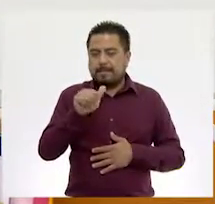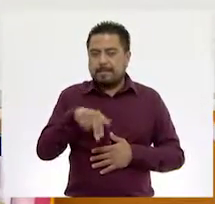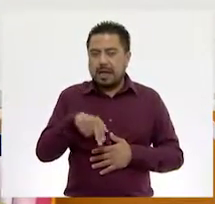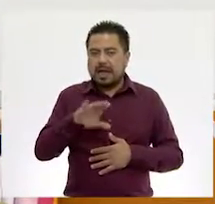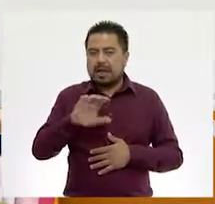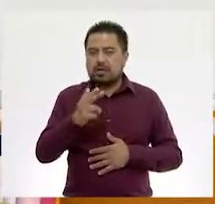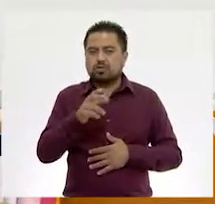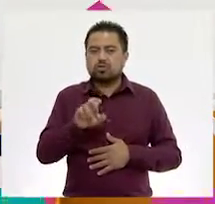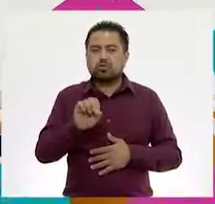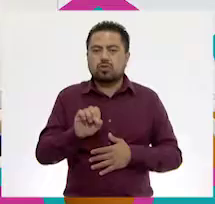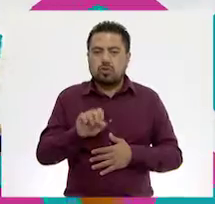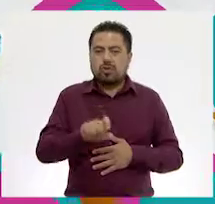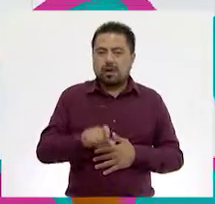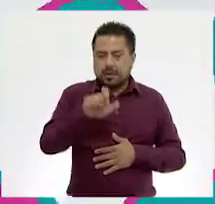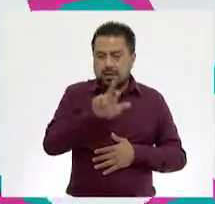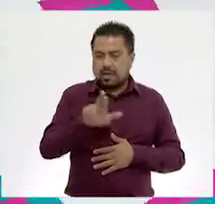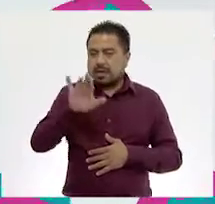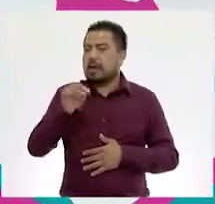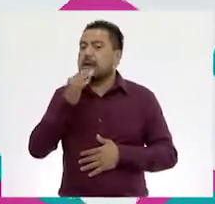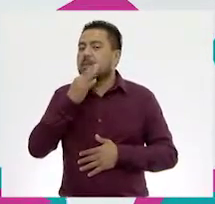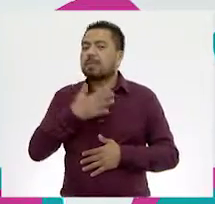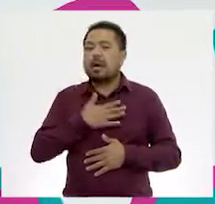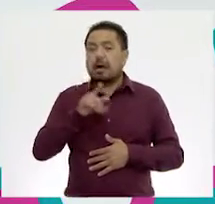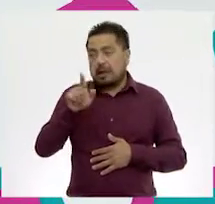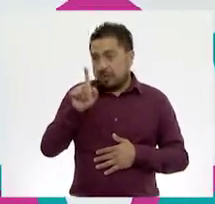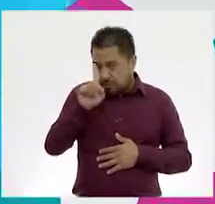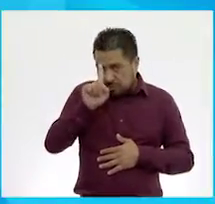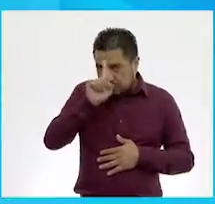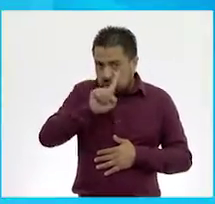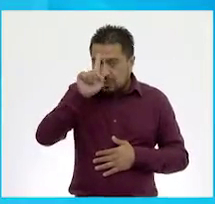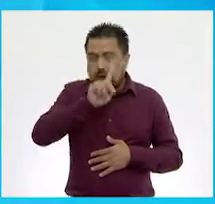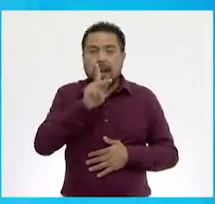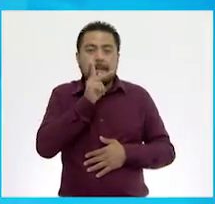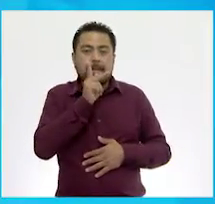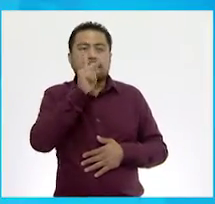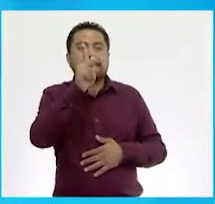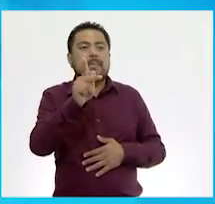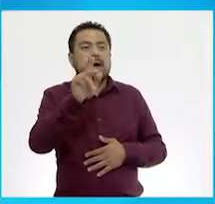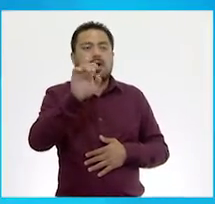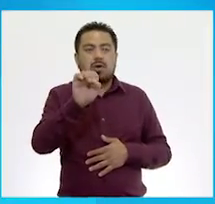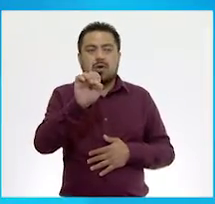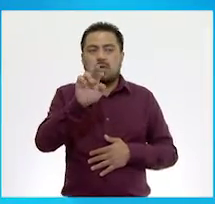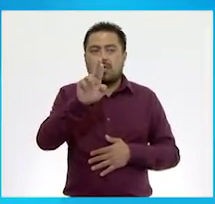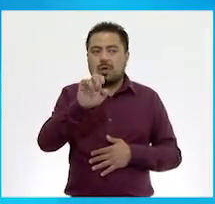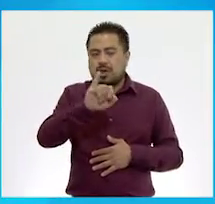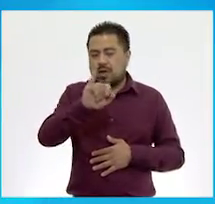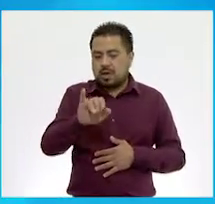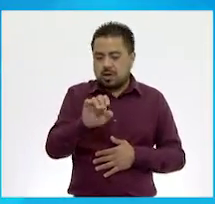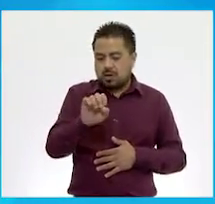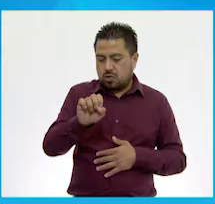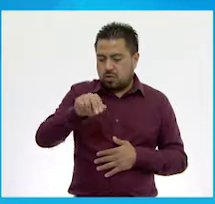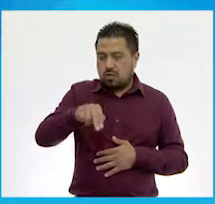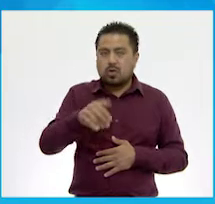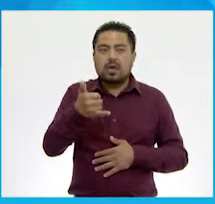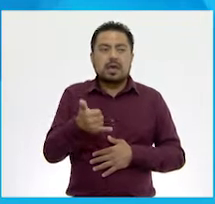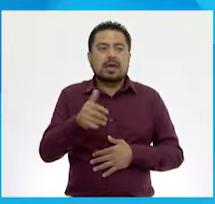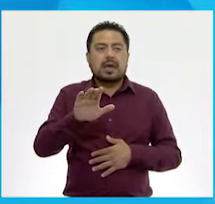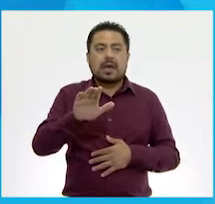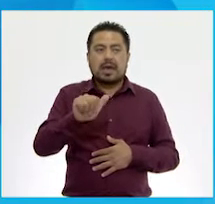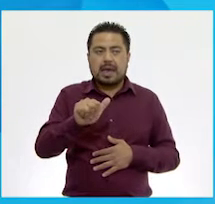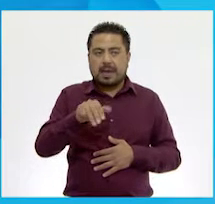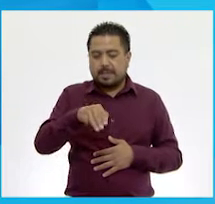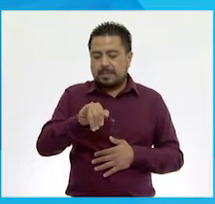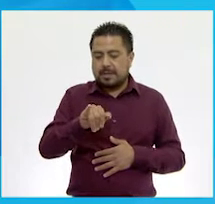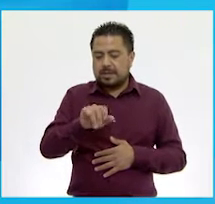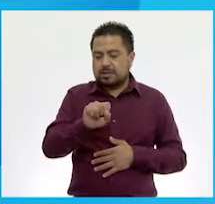Quintana Roo nos dice lo siguiente. Él sugiere la palabra orejón y camisón.